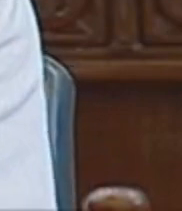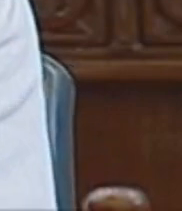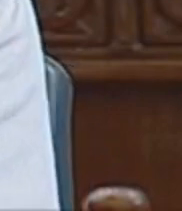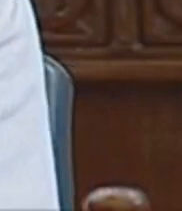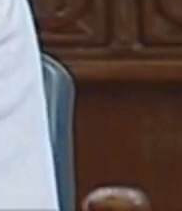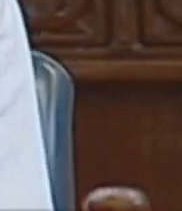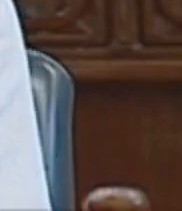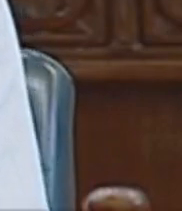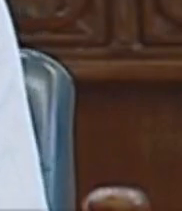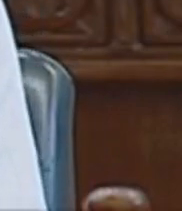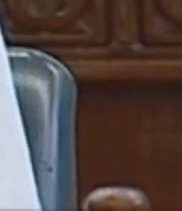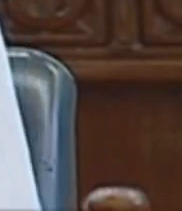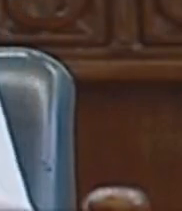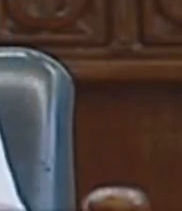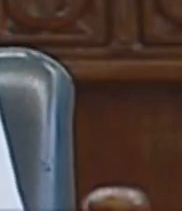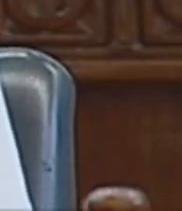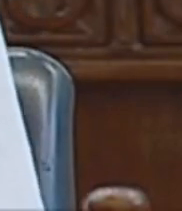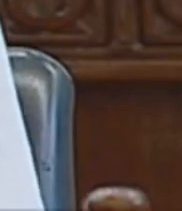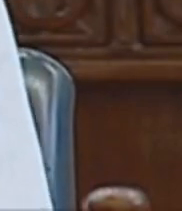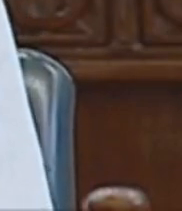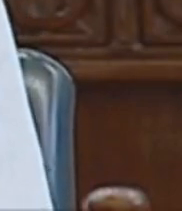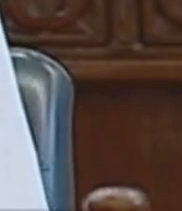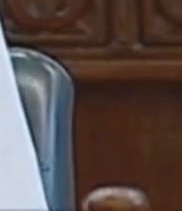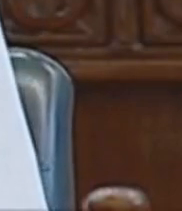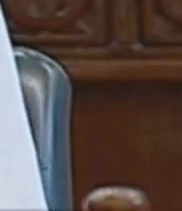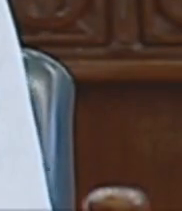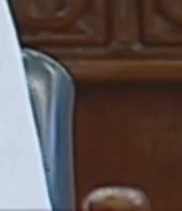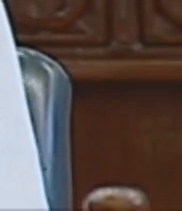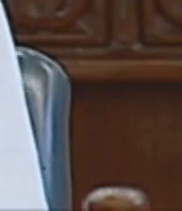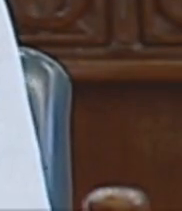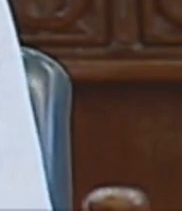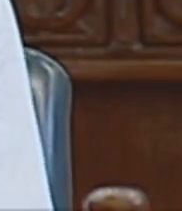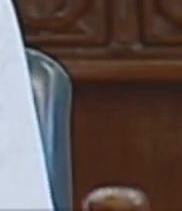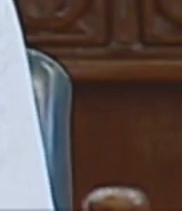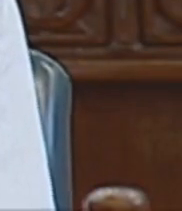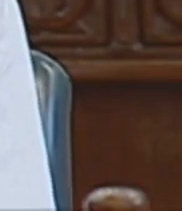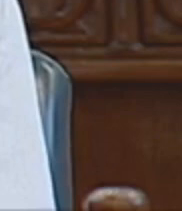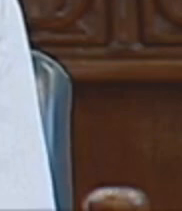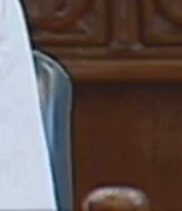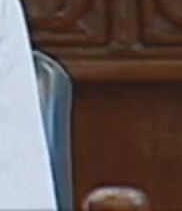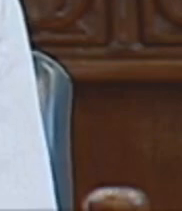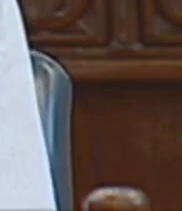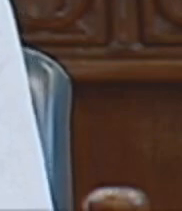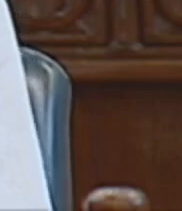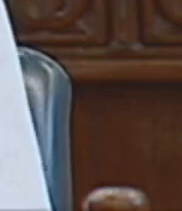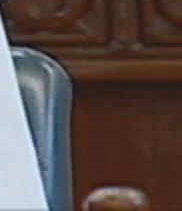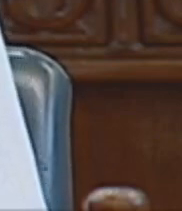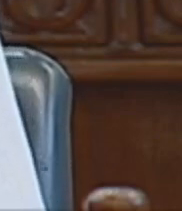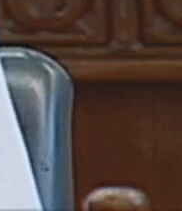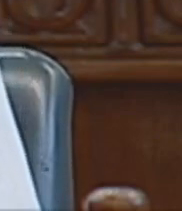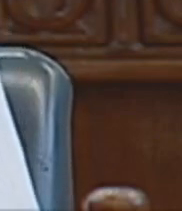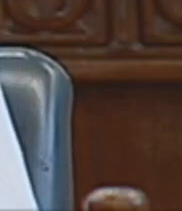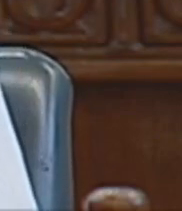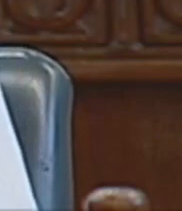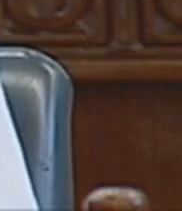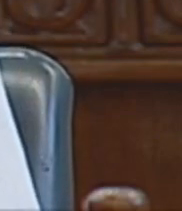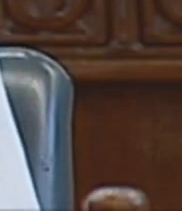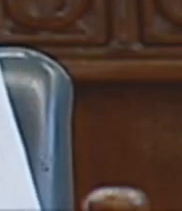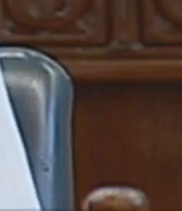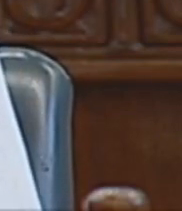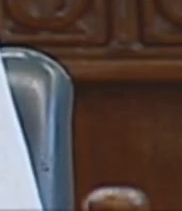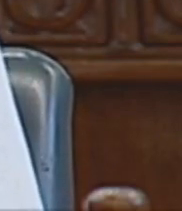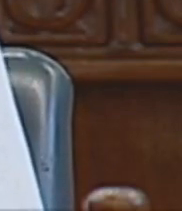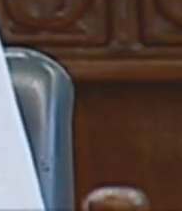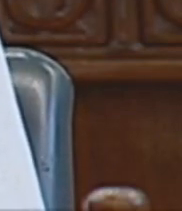Con fecha 31 de julio del corriente año, el señor ministro presentó a esta comisión la información